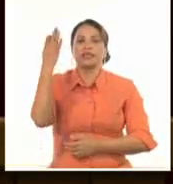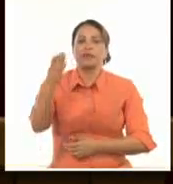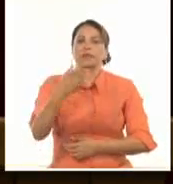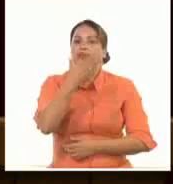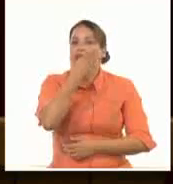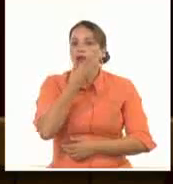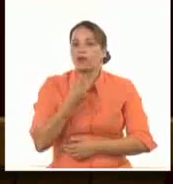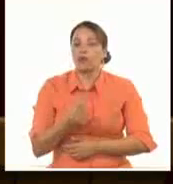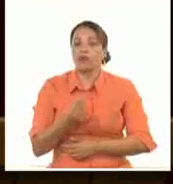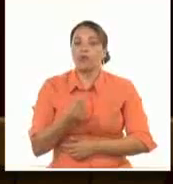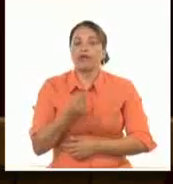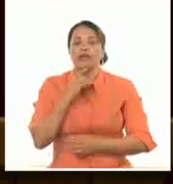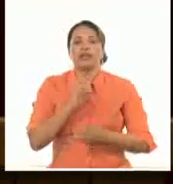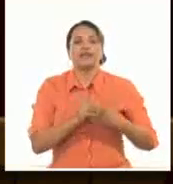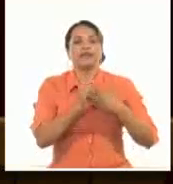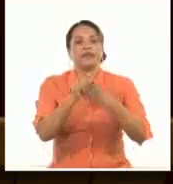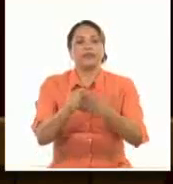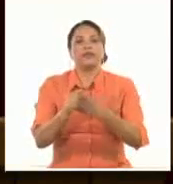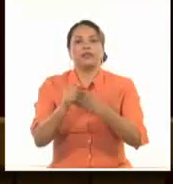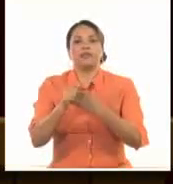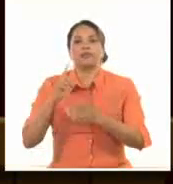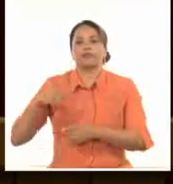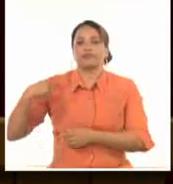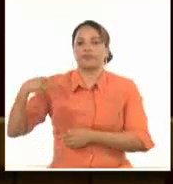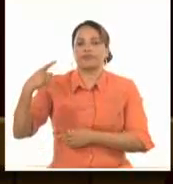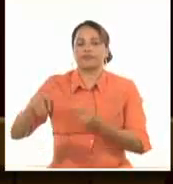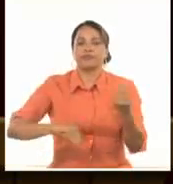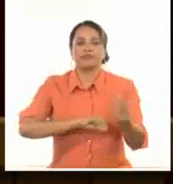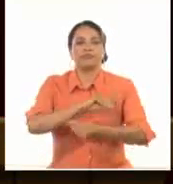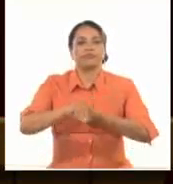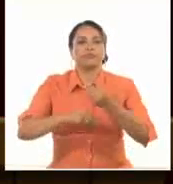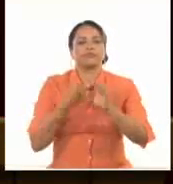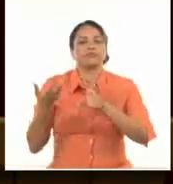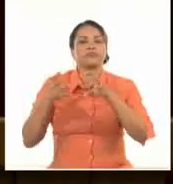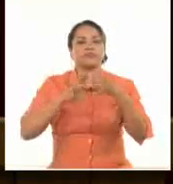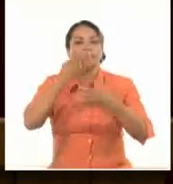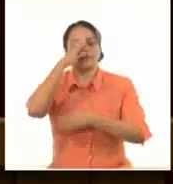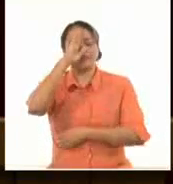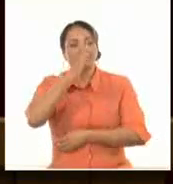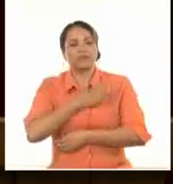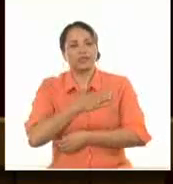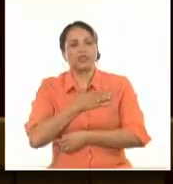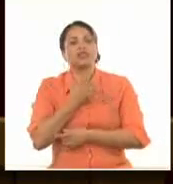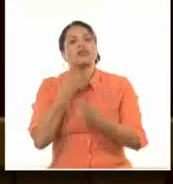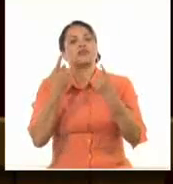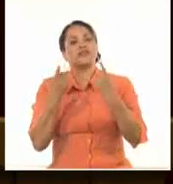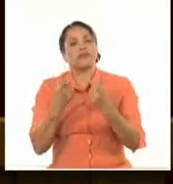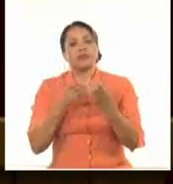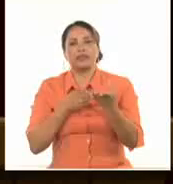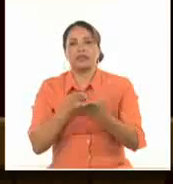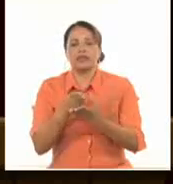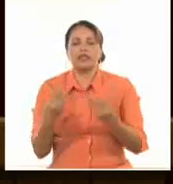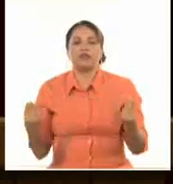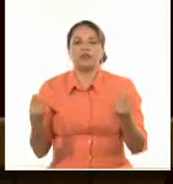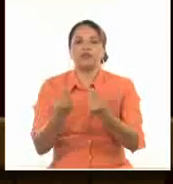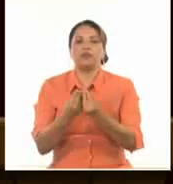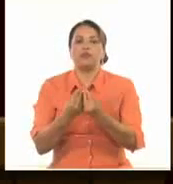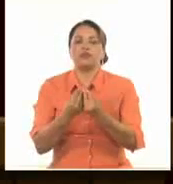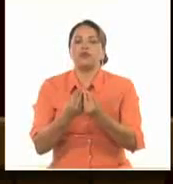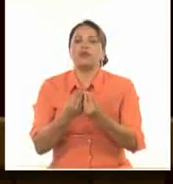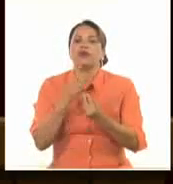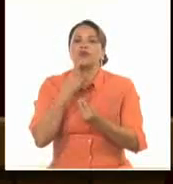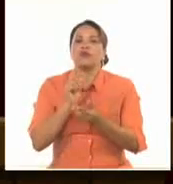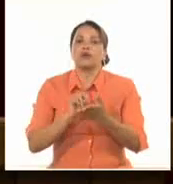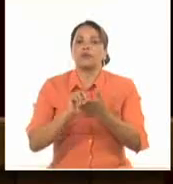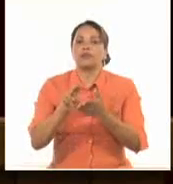rebelde, líder por siempre de la generación que cambió la historia de Cuba y que aún nos acompaña con su poderoso mensaje de